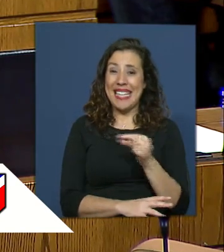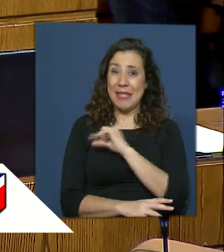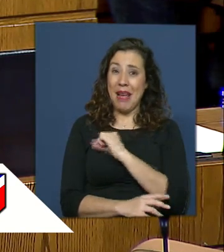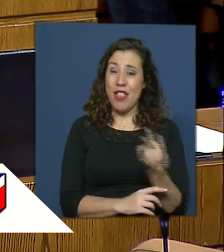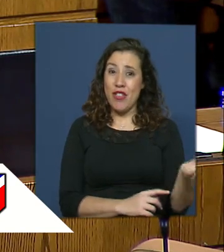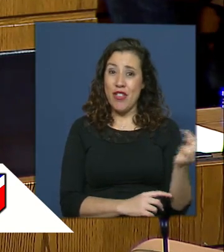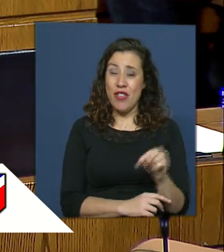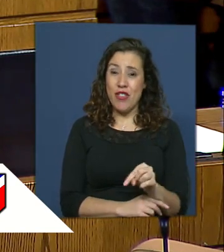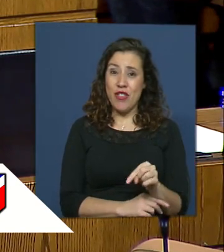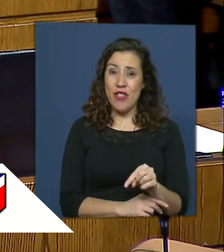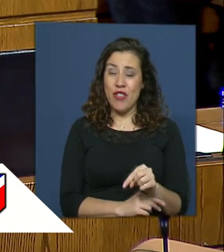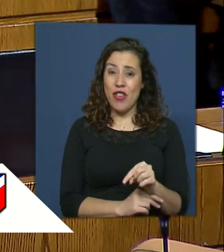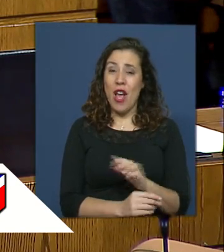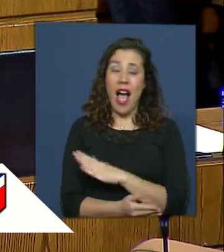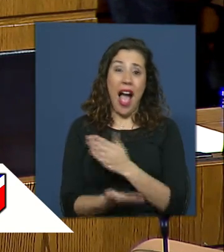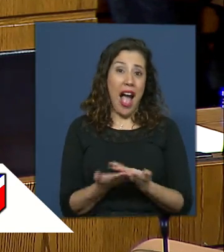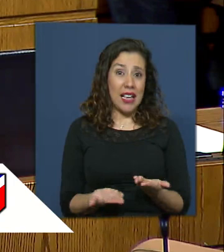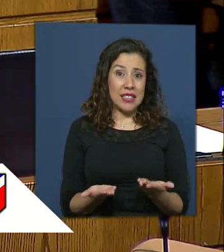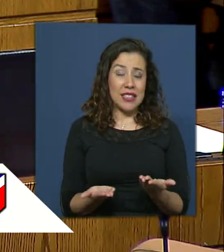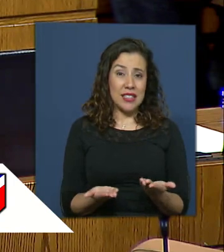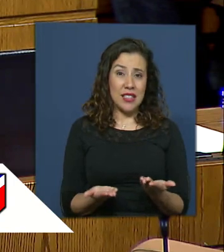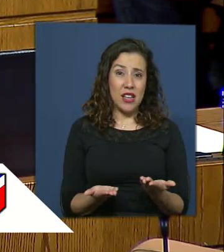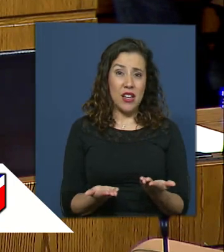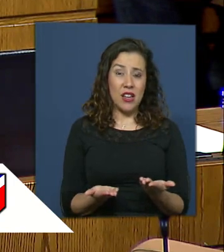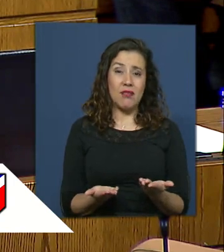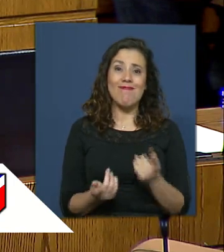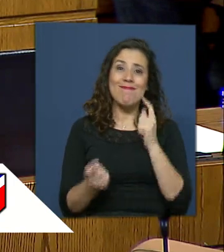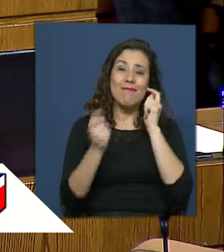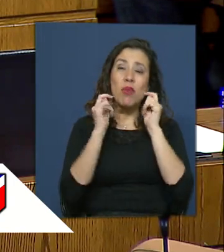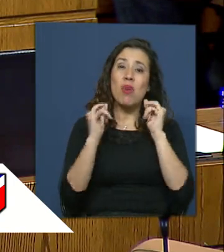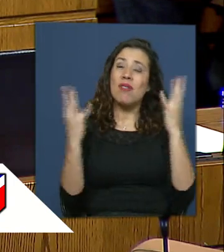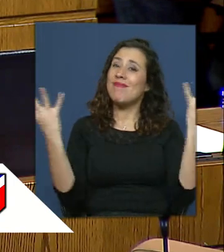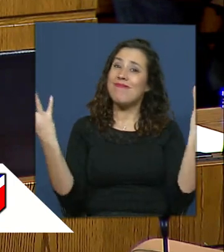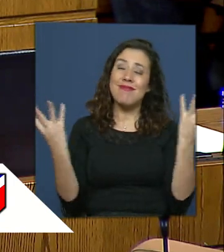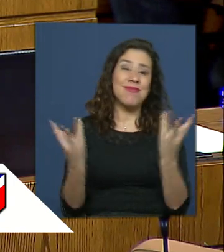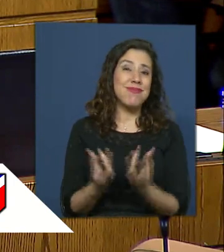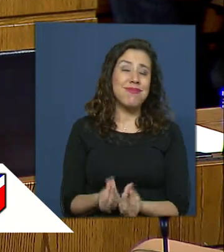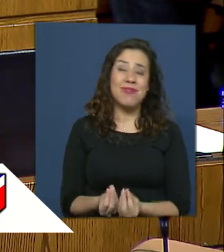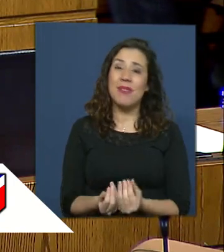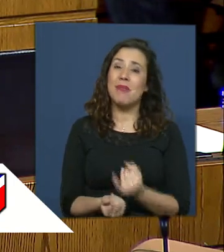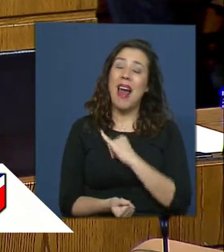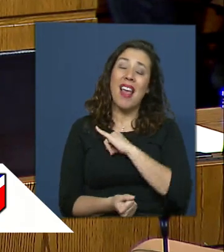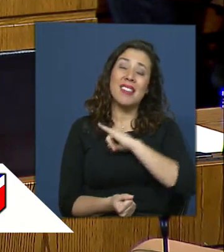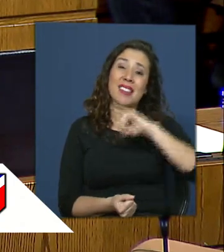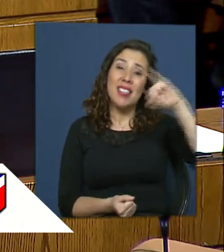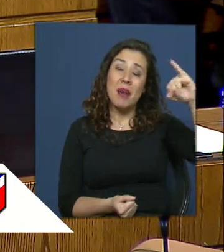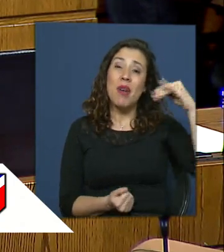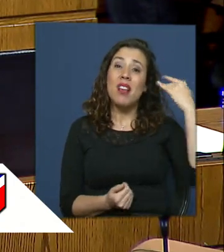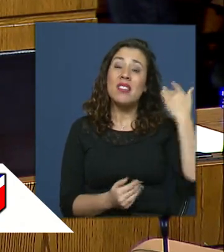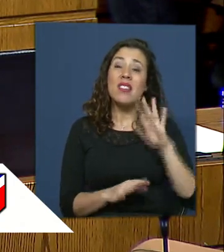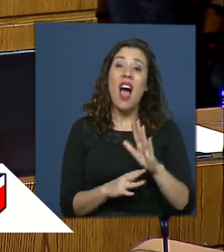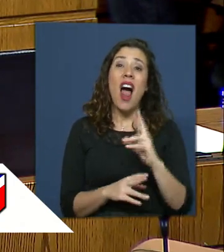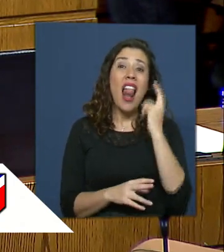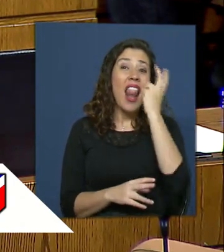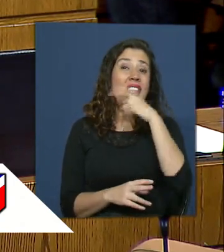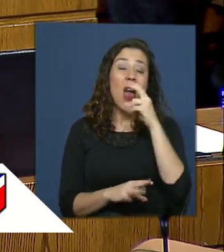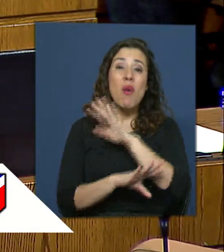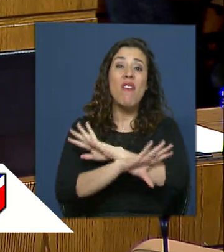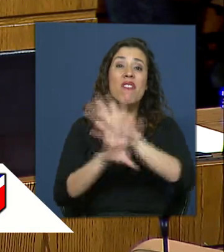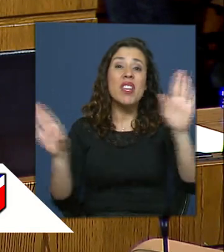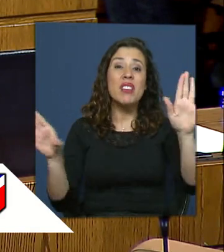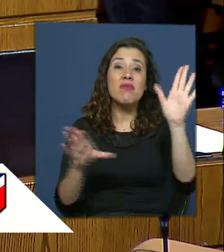prehispánica y que se mantienen hasta la actualidad, amenazan con perderse para siempre. Ya se ha perdido la lengua